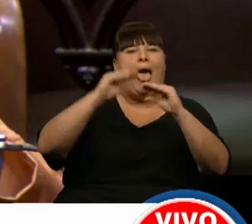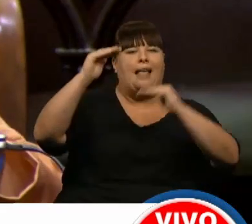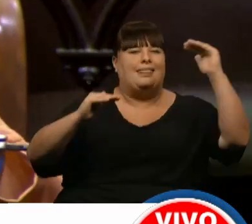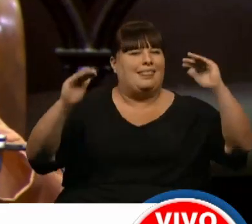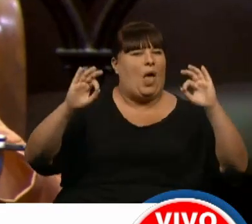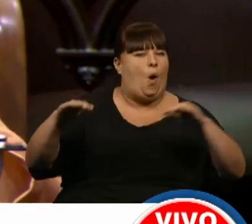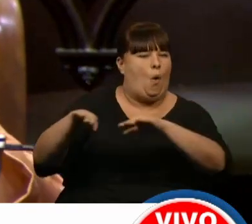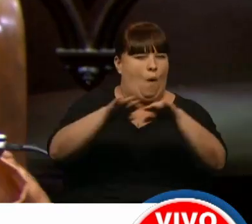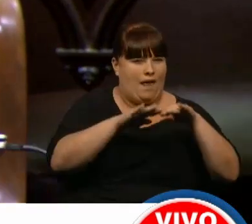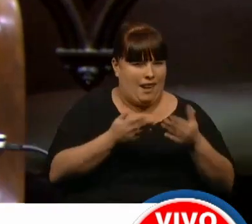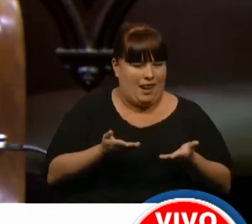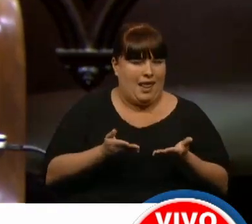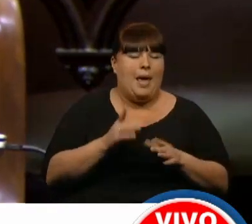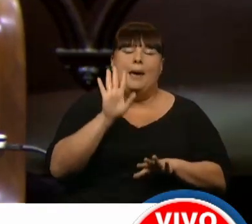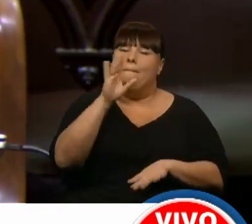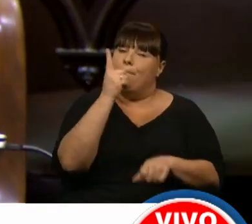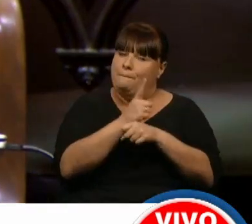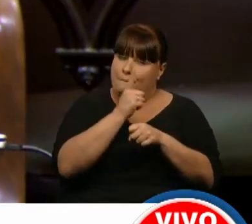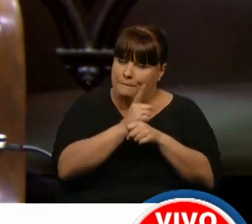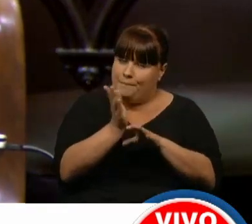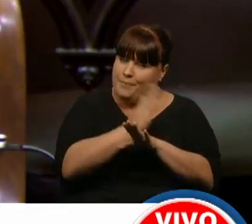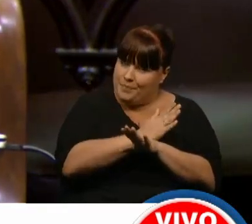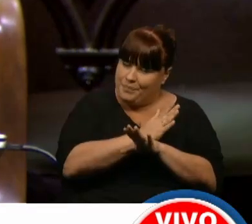distributiva. Pero antes